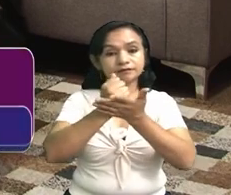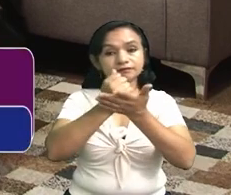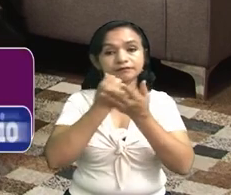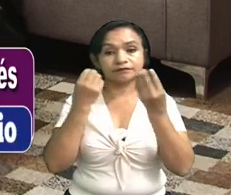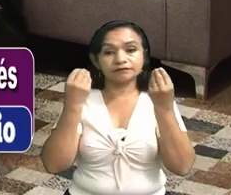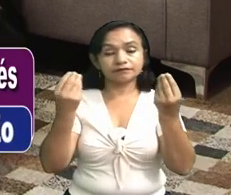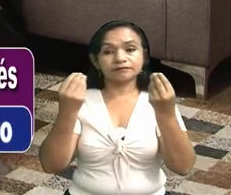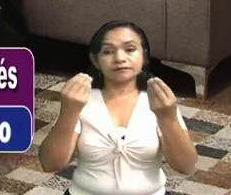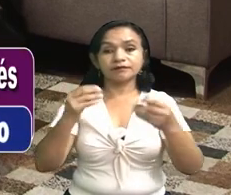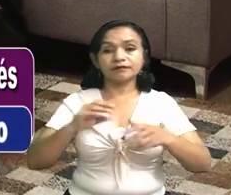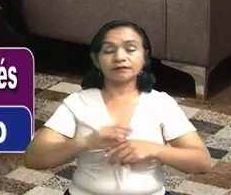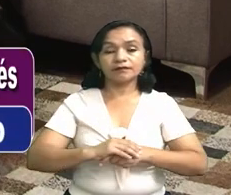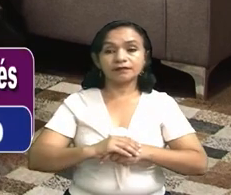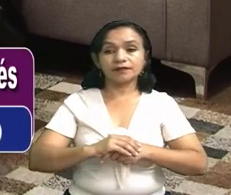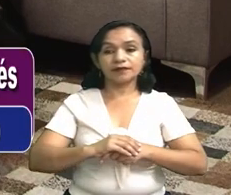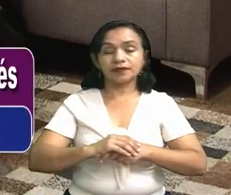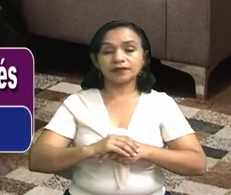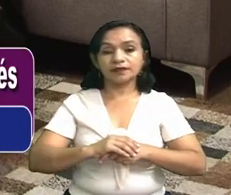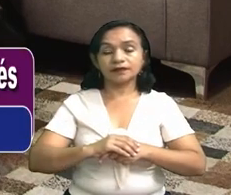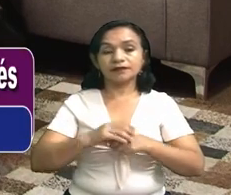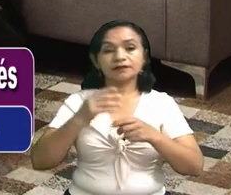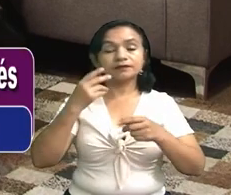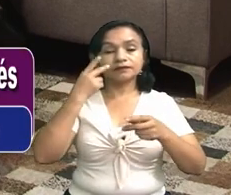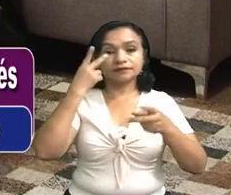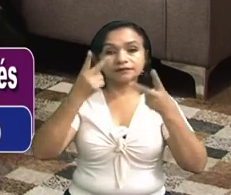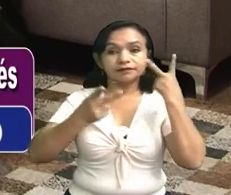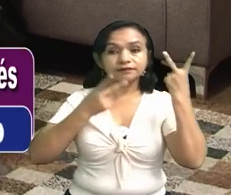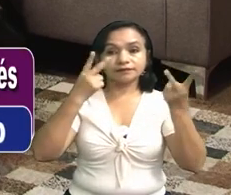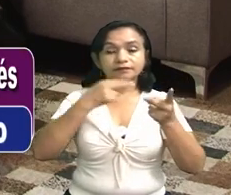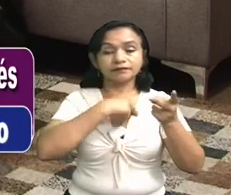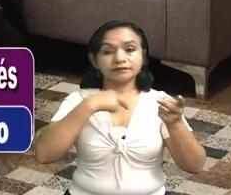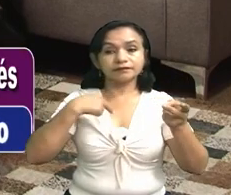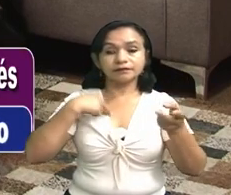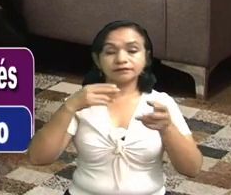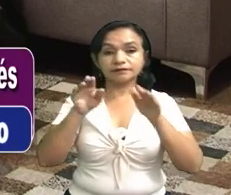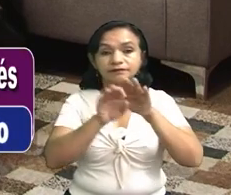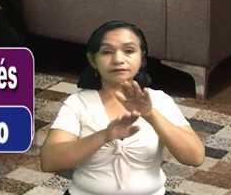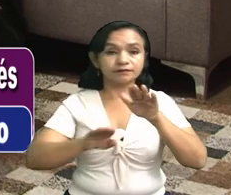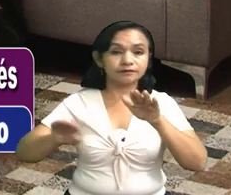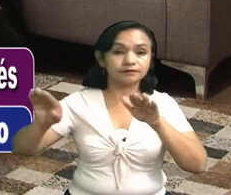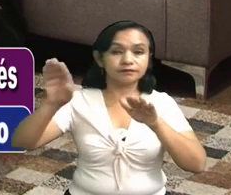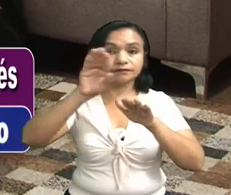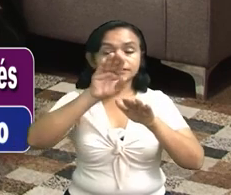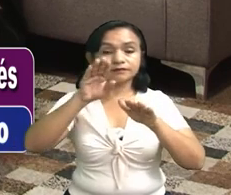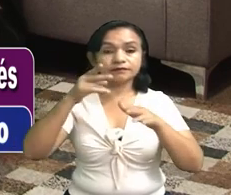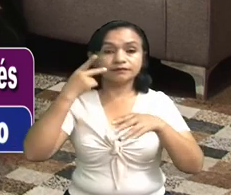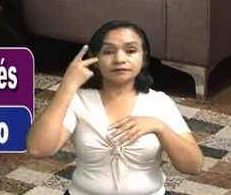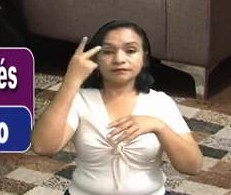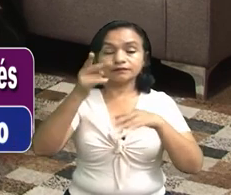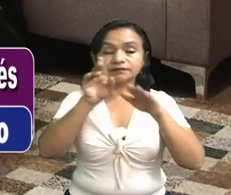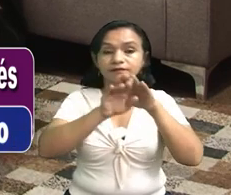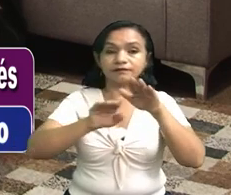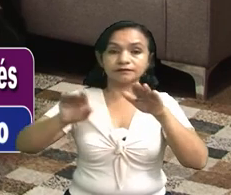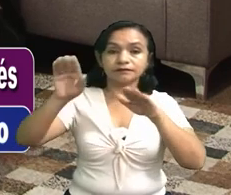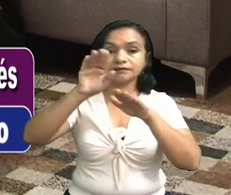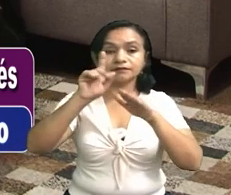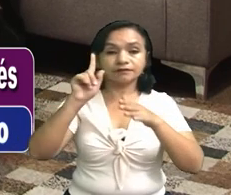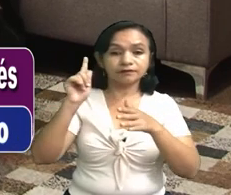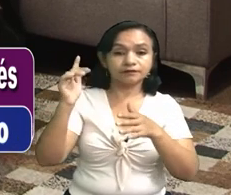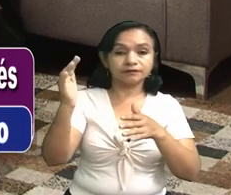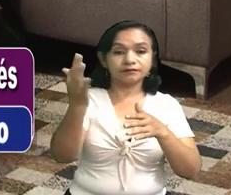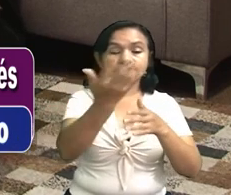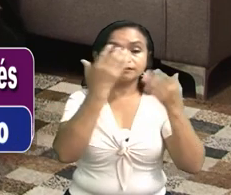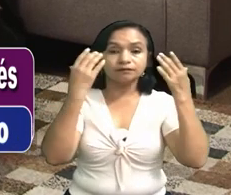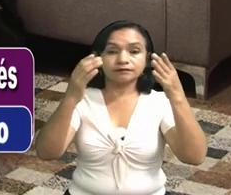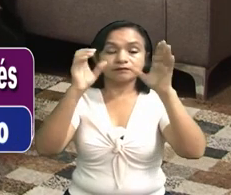Y esa visita pues también nos dio a nosotros más una visión mucho más amplia de todas las oportunidades